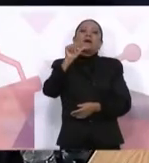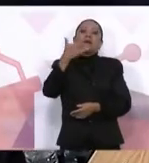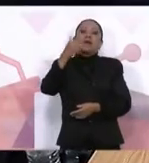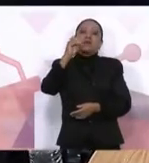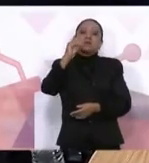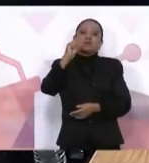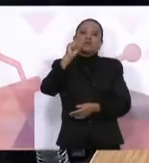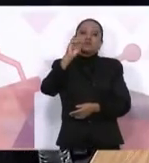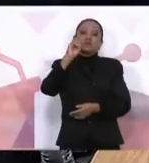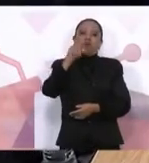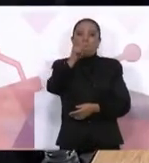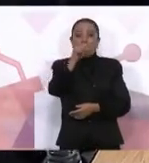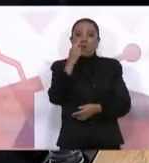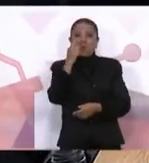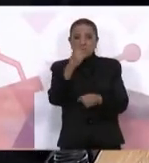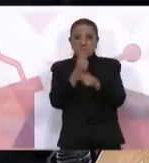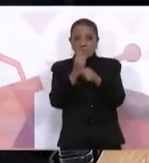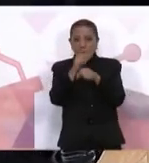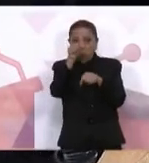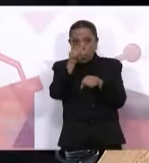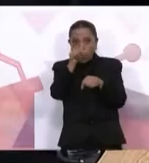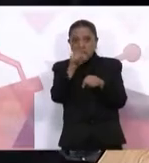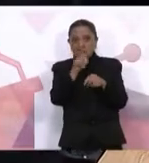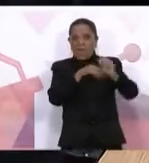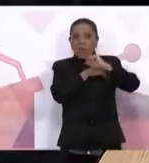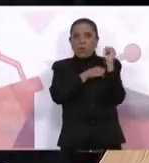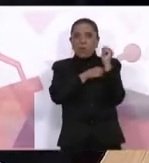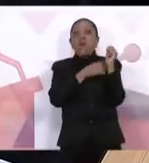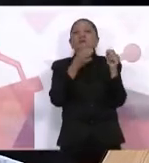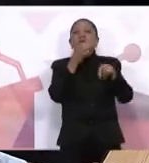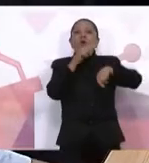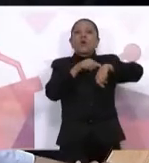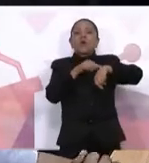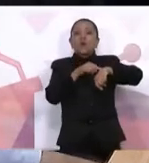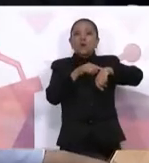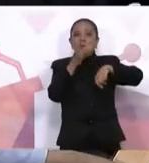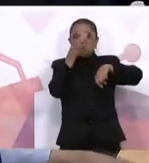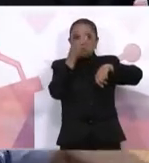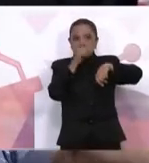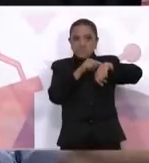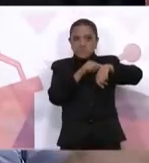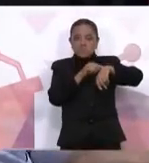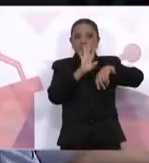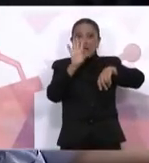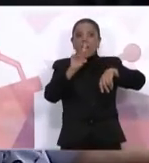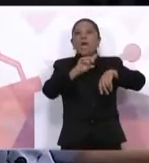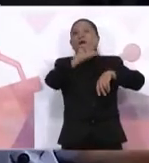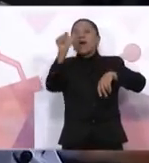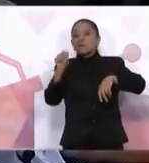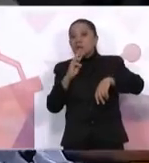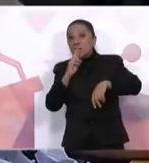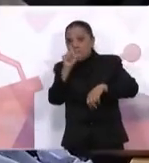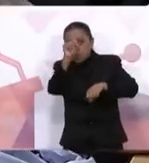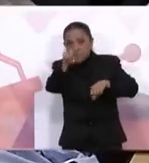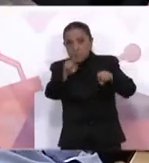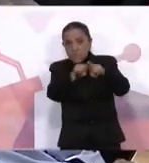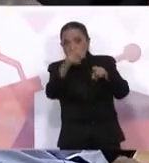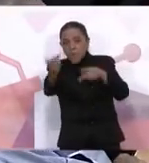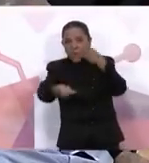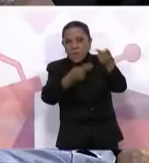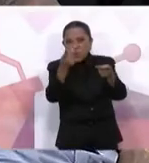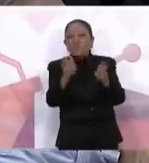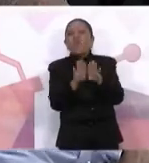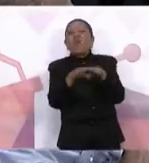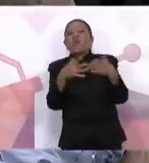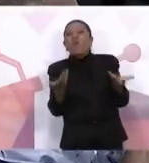este no es acumulable entonces los demás vamos a responder esa misma pregunta o no serán otras preguntas